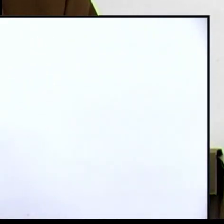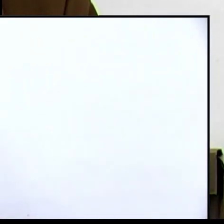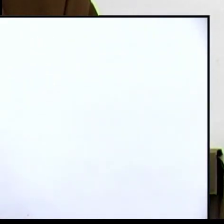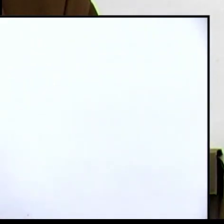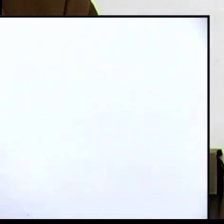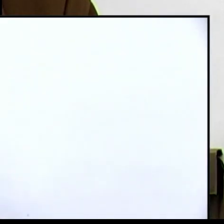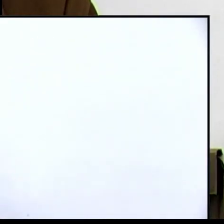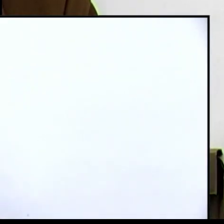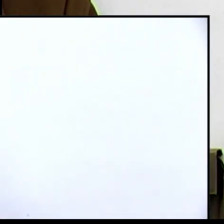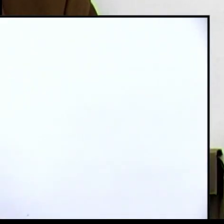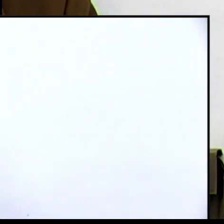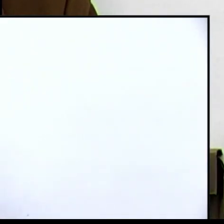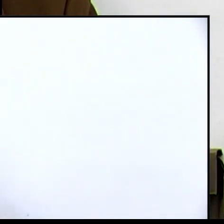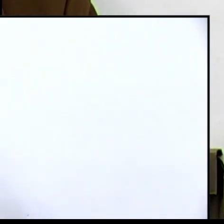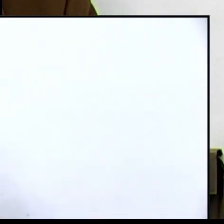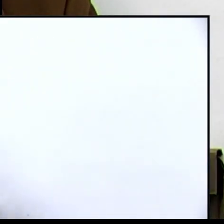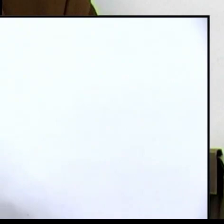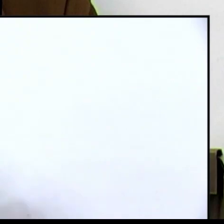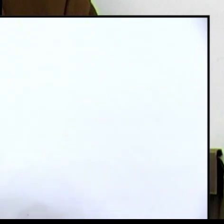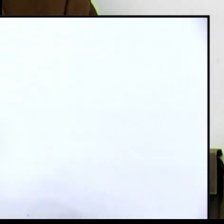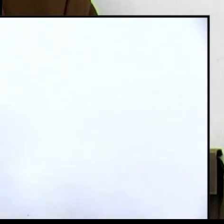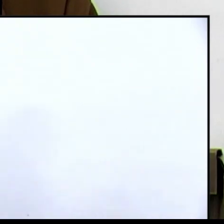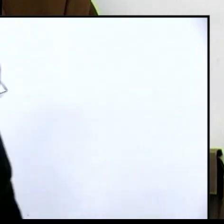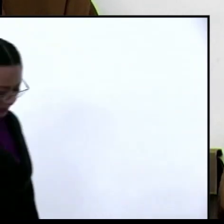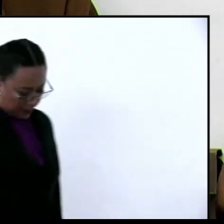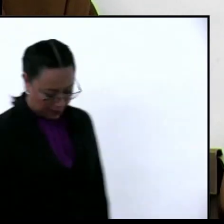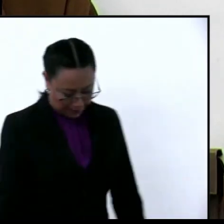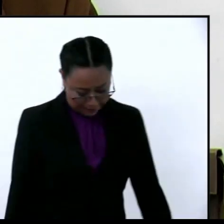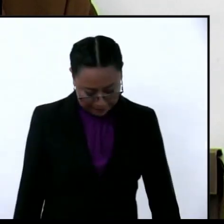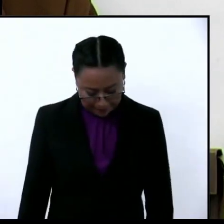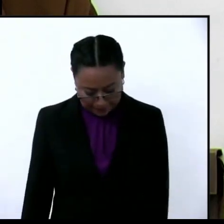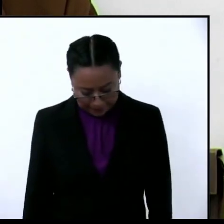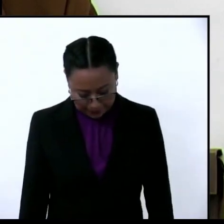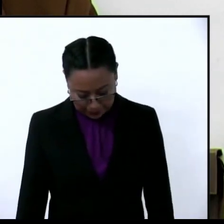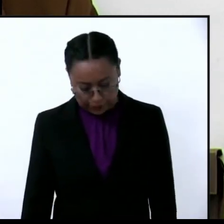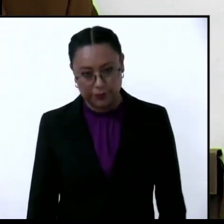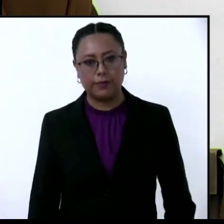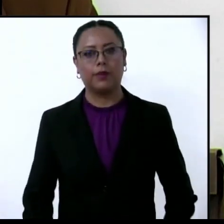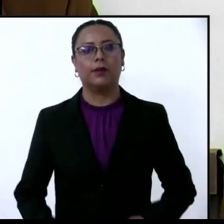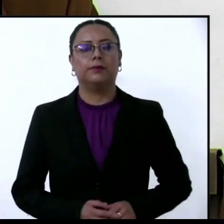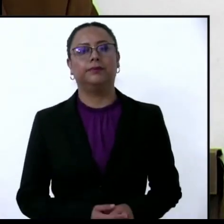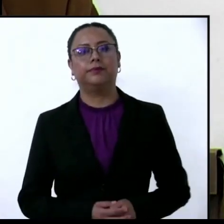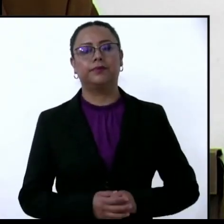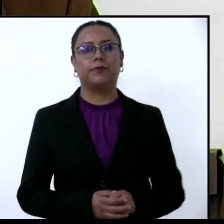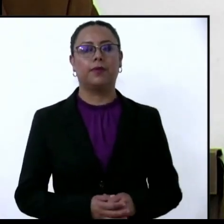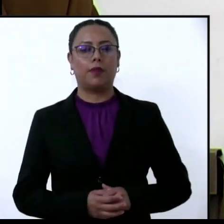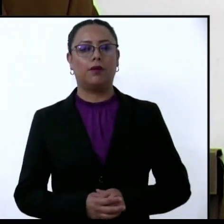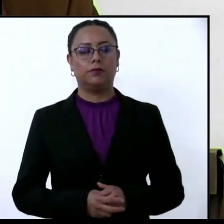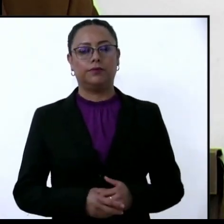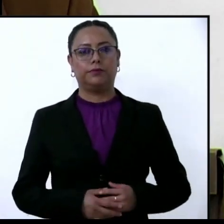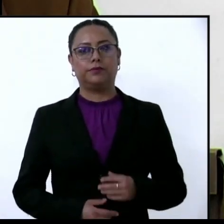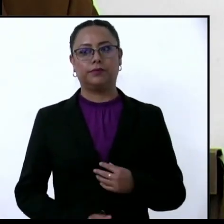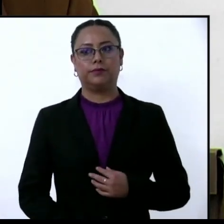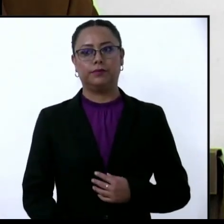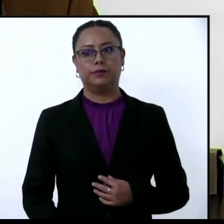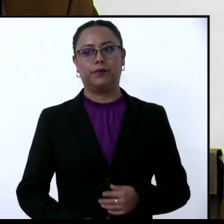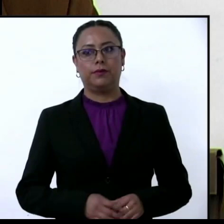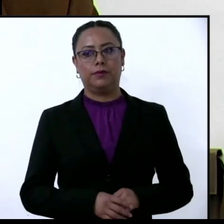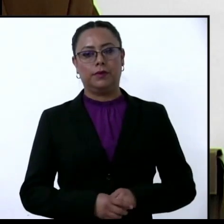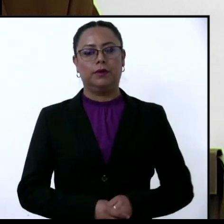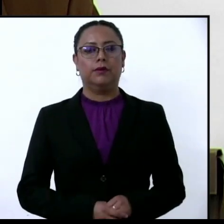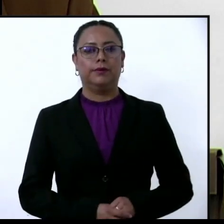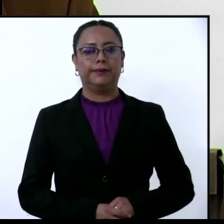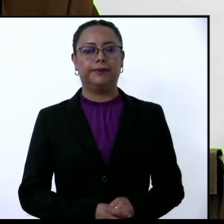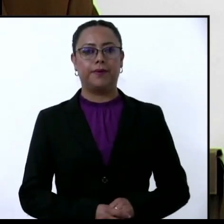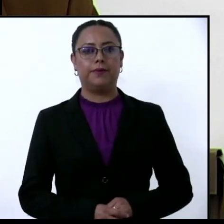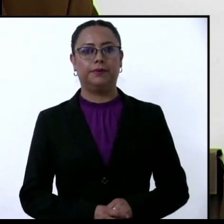y Fomento al Empleo, en este año, pues ha generado un proceso de transformación importante. En la